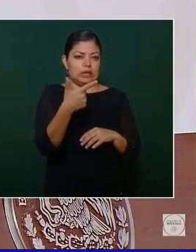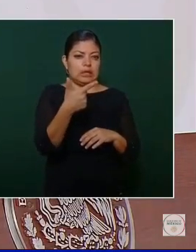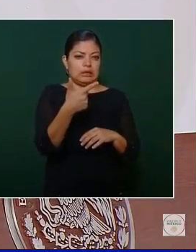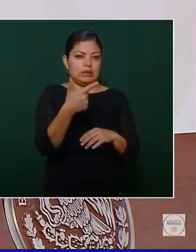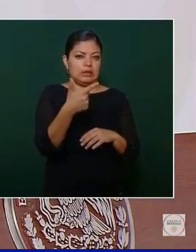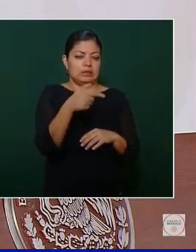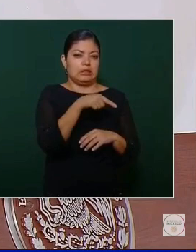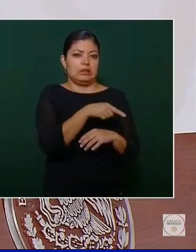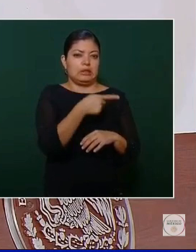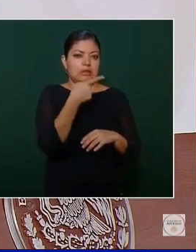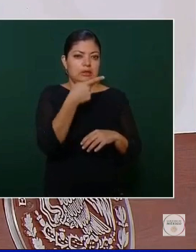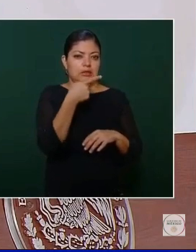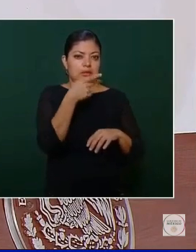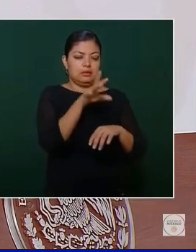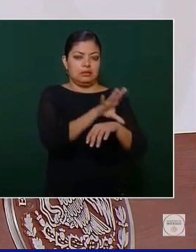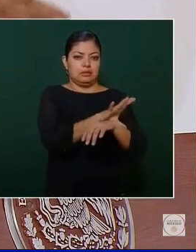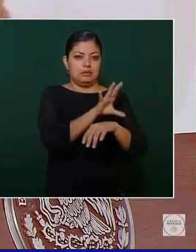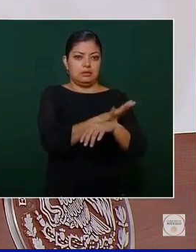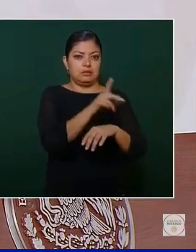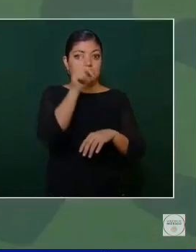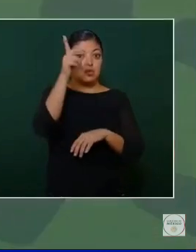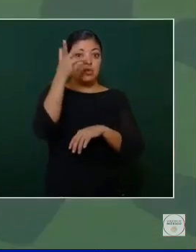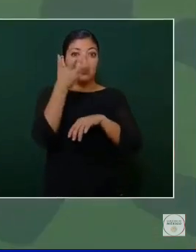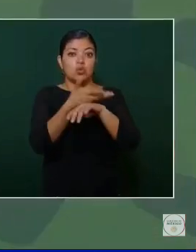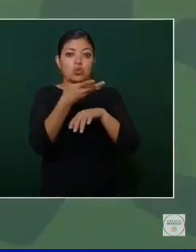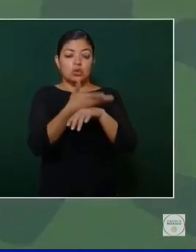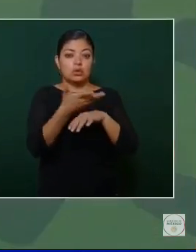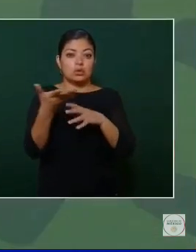energético. Y en Estados Unidos